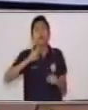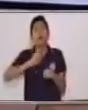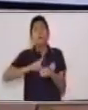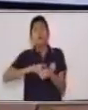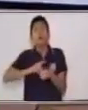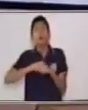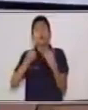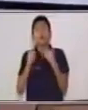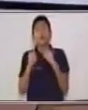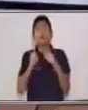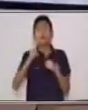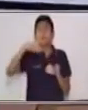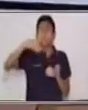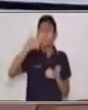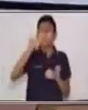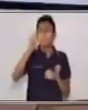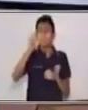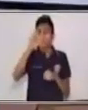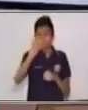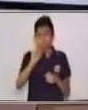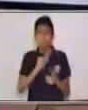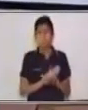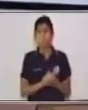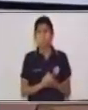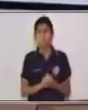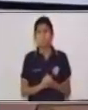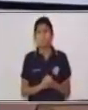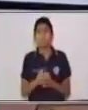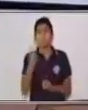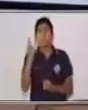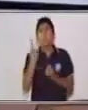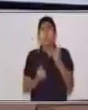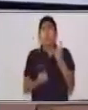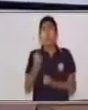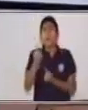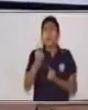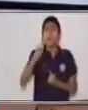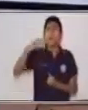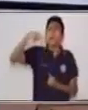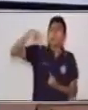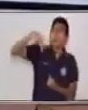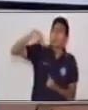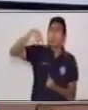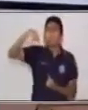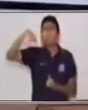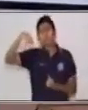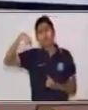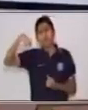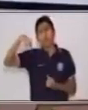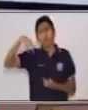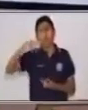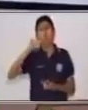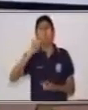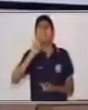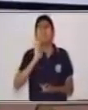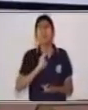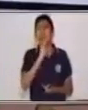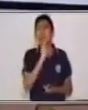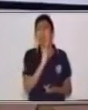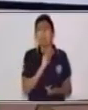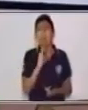momento realizamos la macroestructura. Muy bien. ¿Cuál sería el núcleo del predicado de la primera proposición?